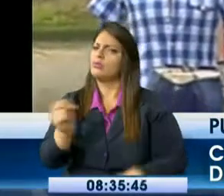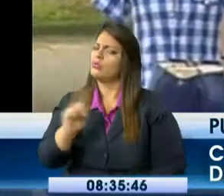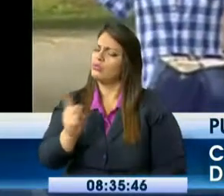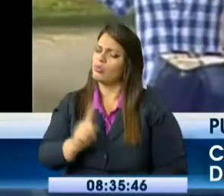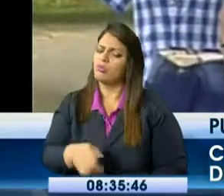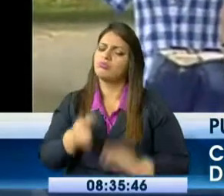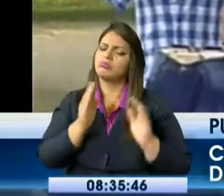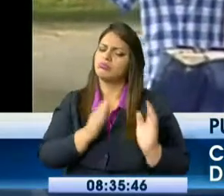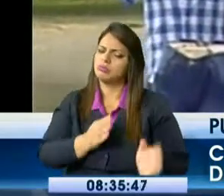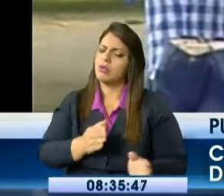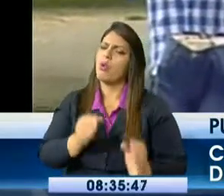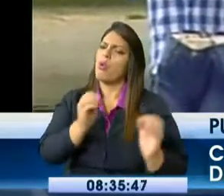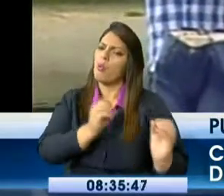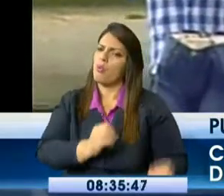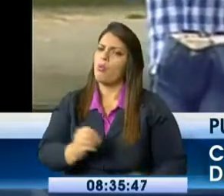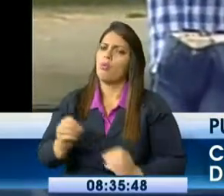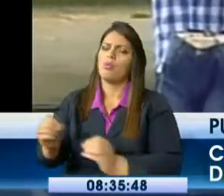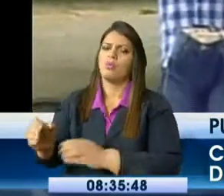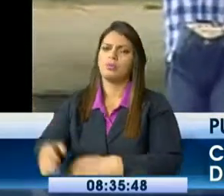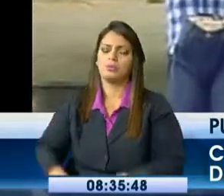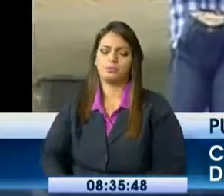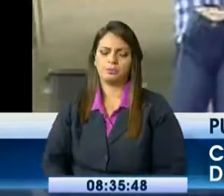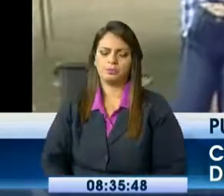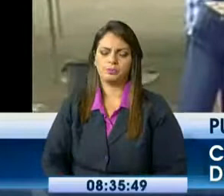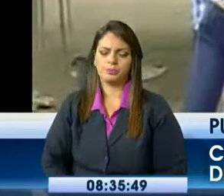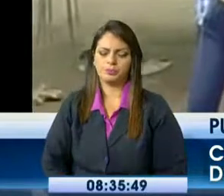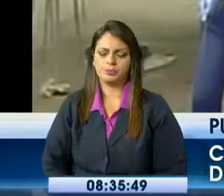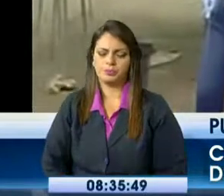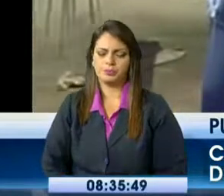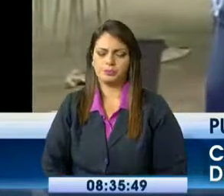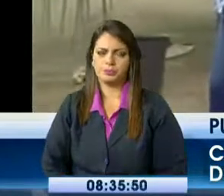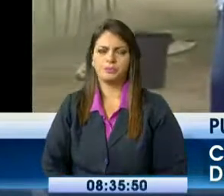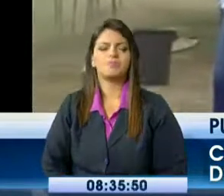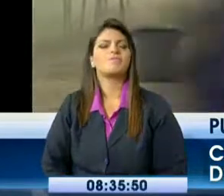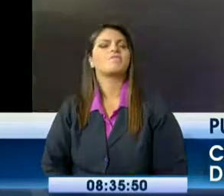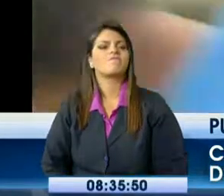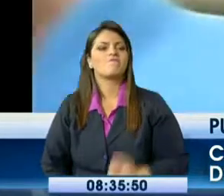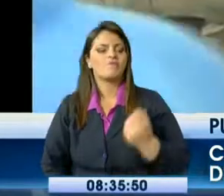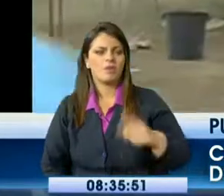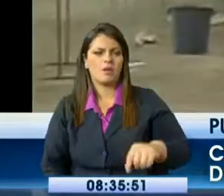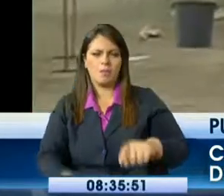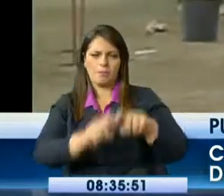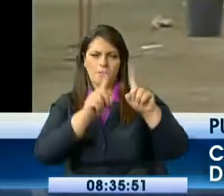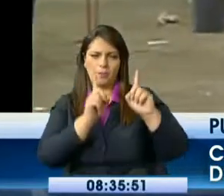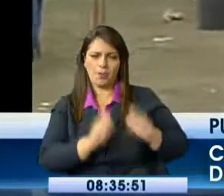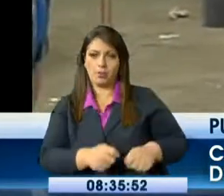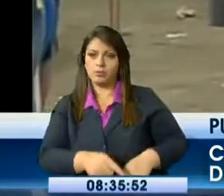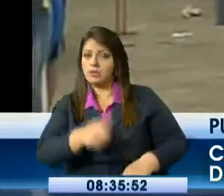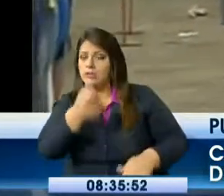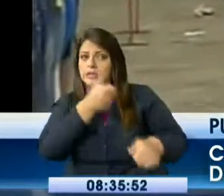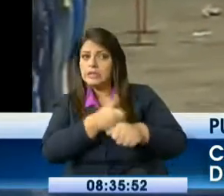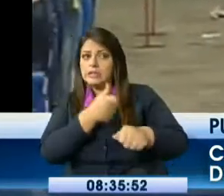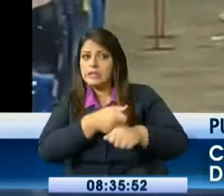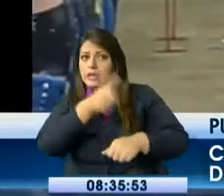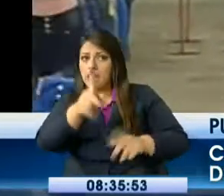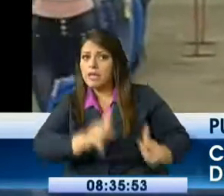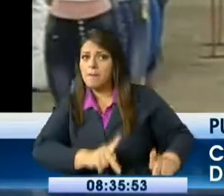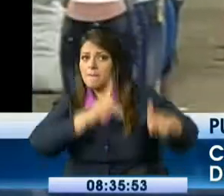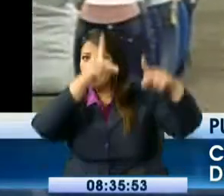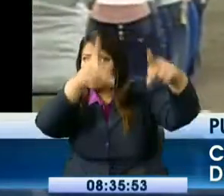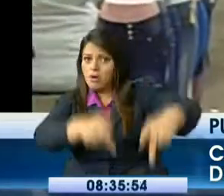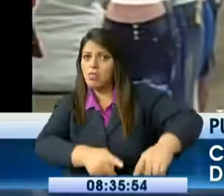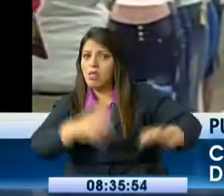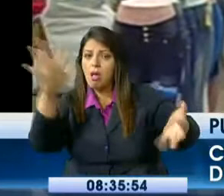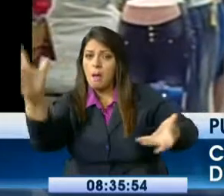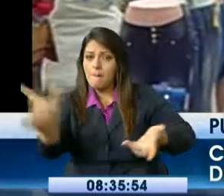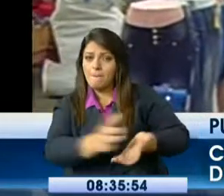ordenadamente. Vamos a suponer, pregunto yo, supongamos que ya se echa abajo el puente, luego de echar abajo el puente hay que realizar otra estructura de lo que yo